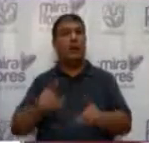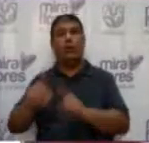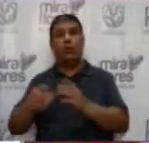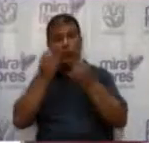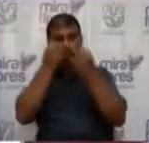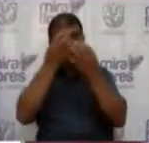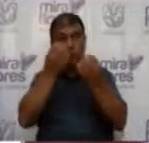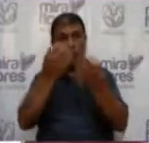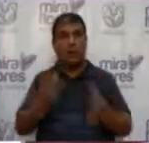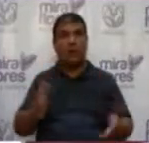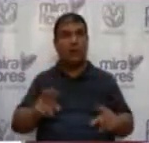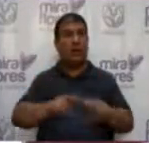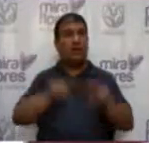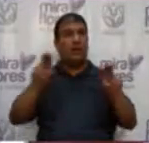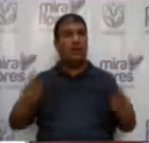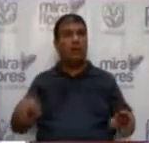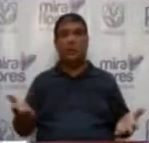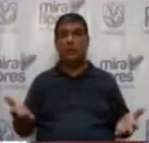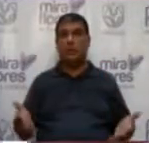otro informe en mesa.